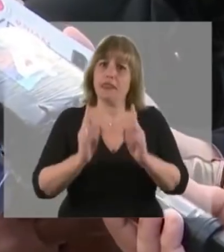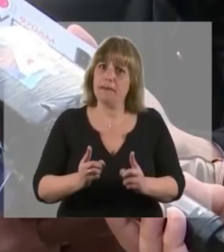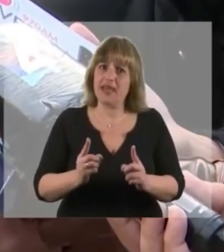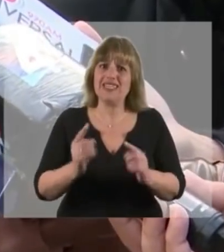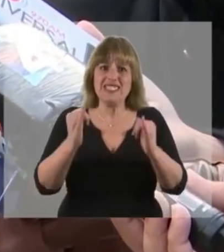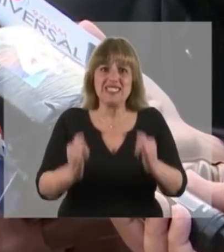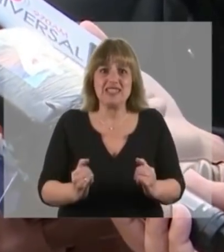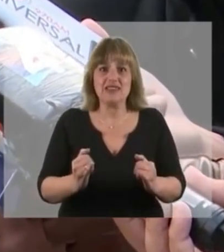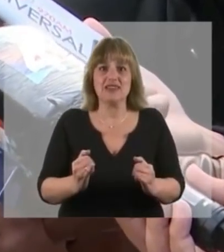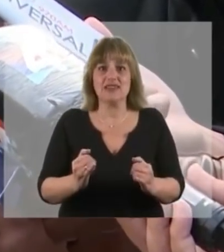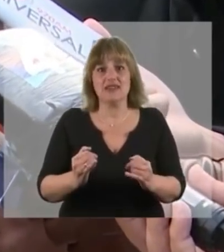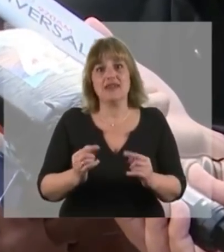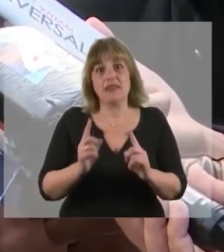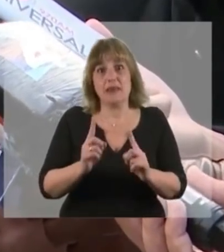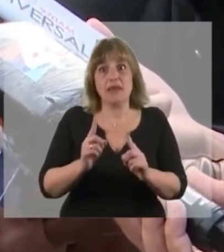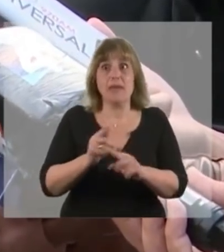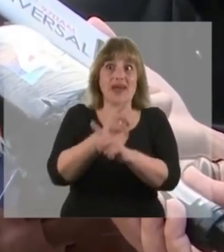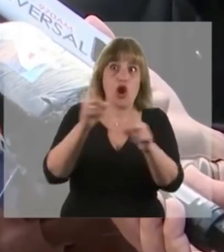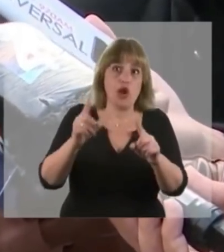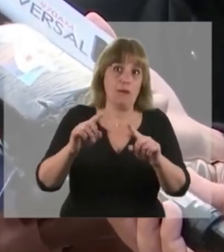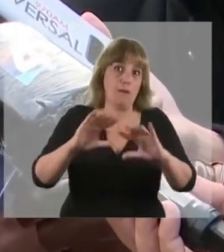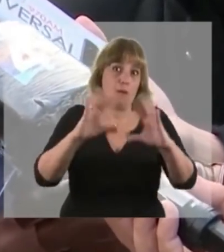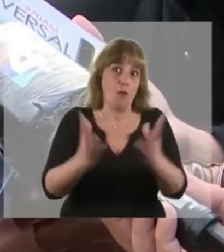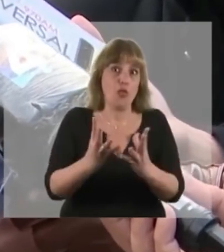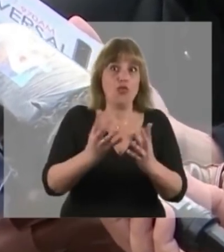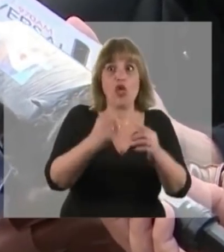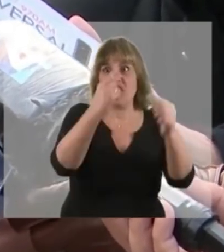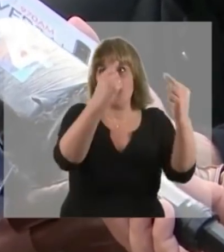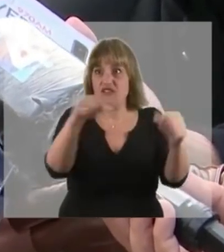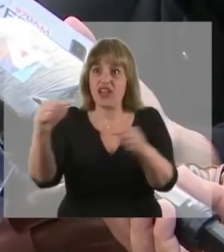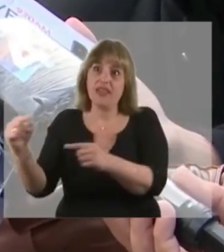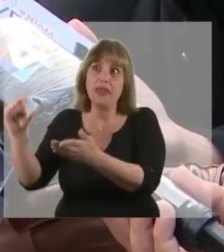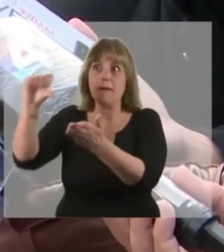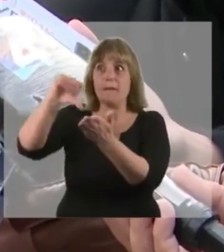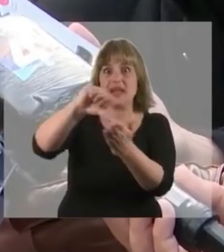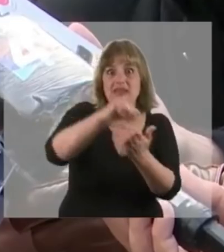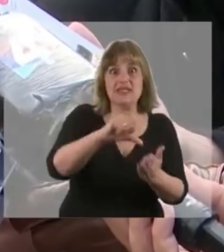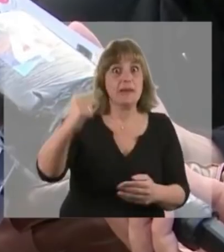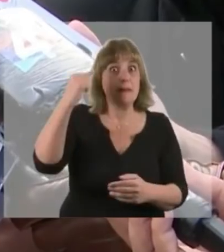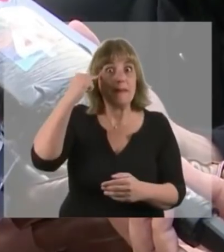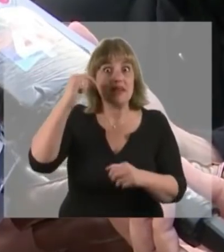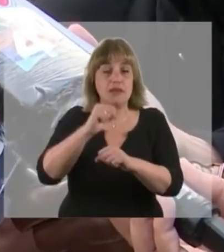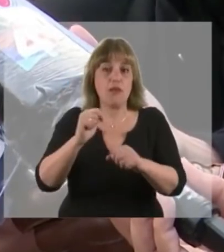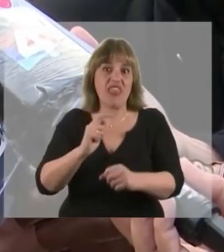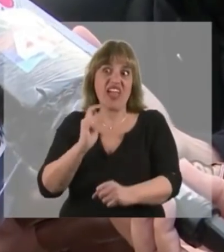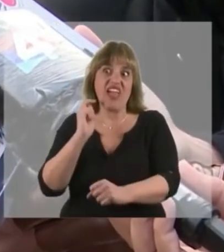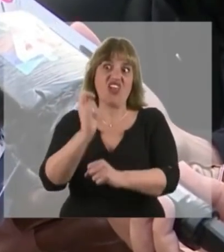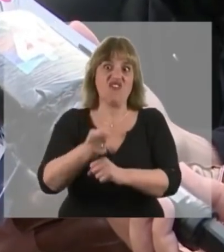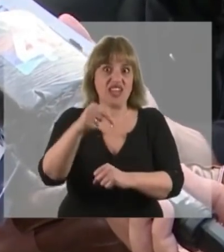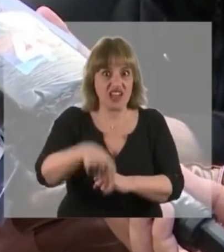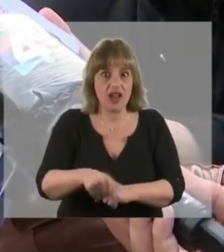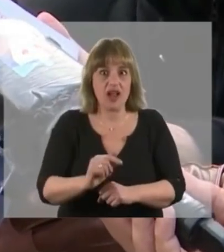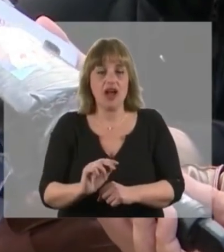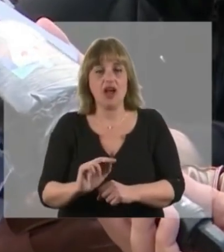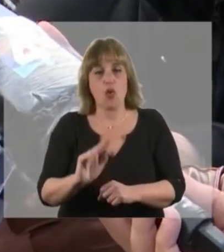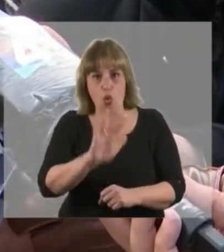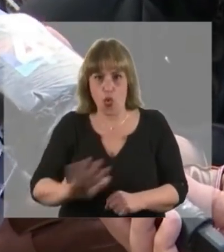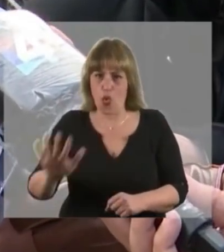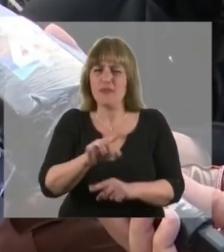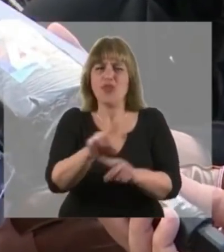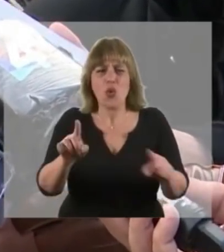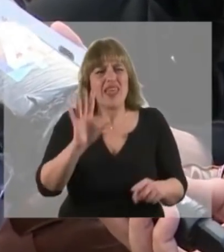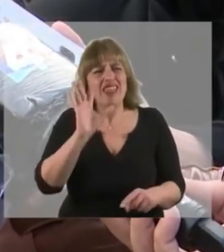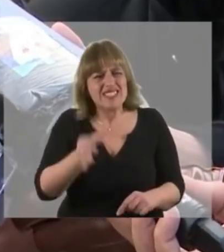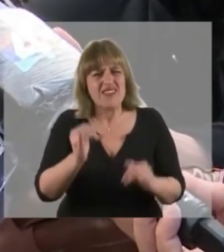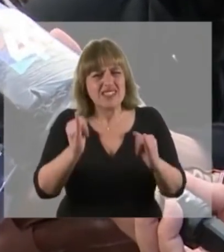dar y obviamente ser atractivo para el resto del mundo, ser atractivo para las inversiones extranjeras, en las